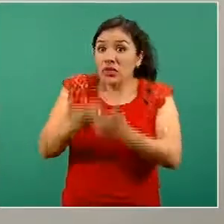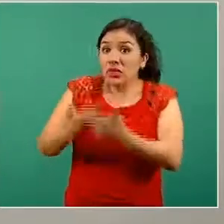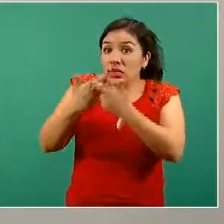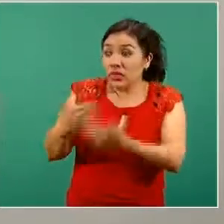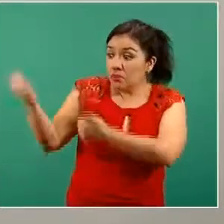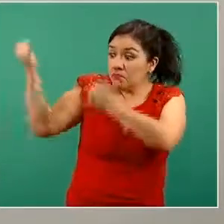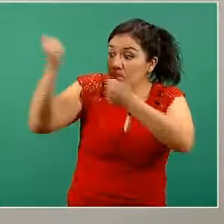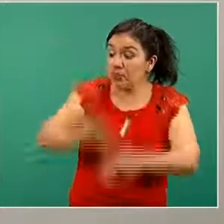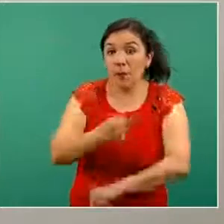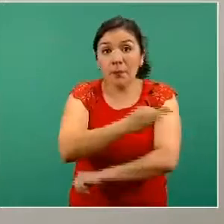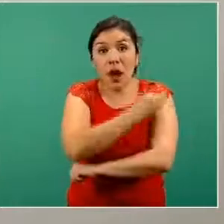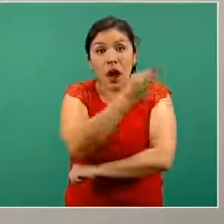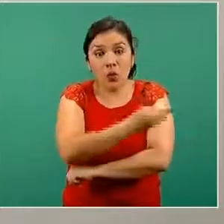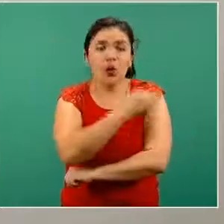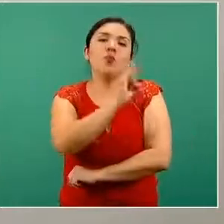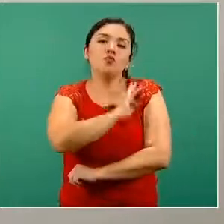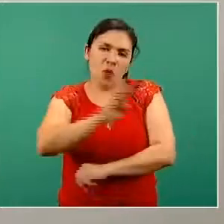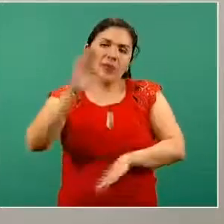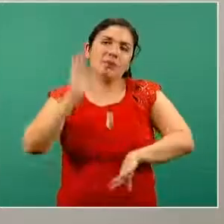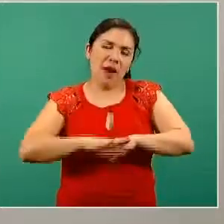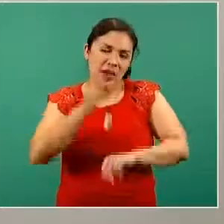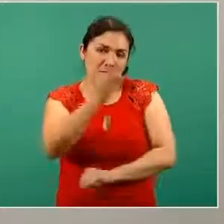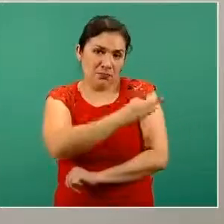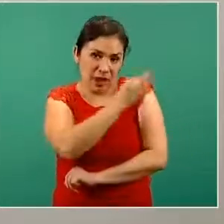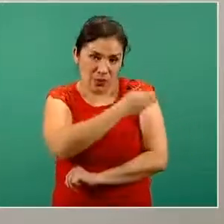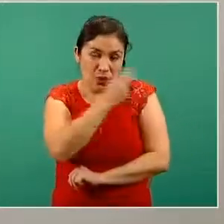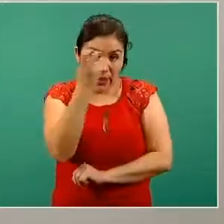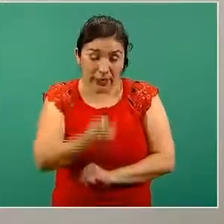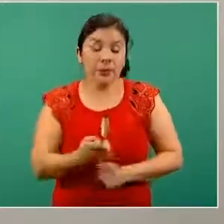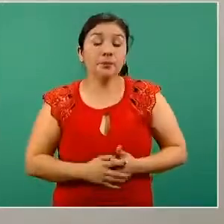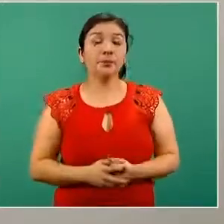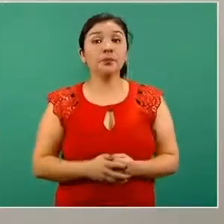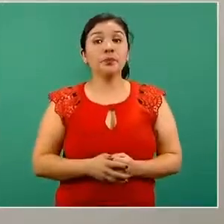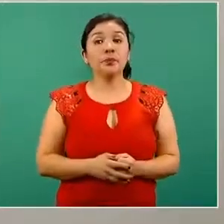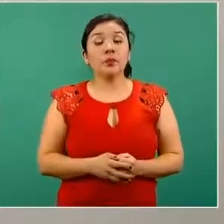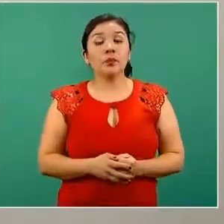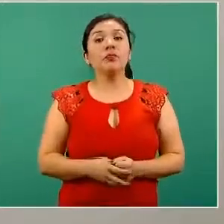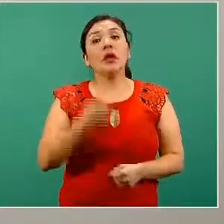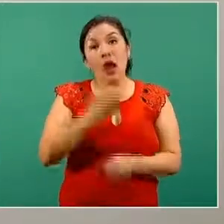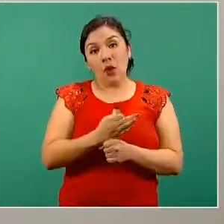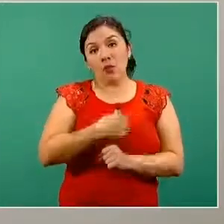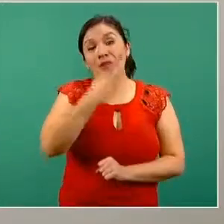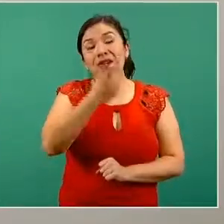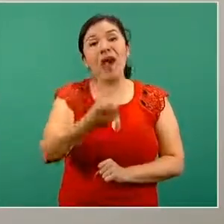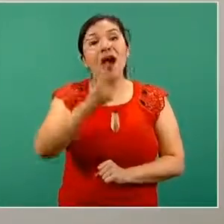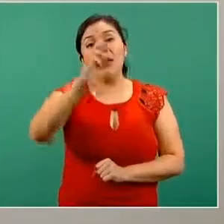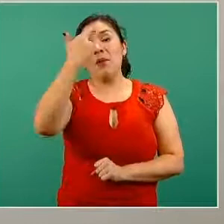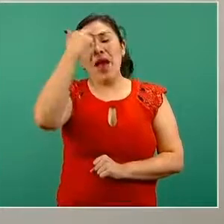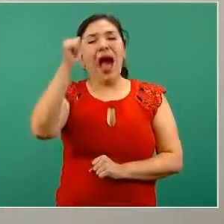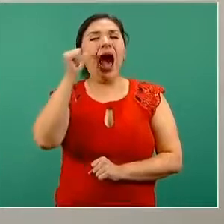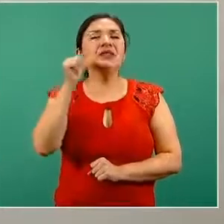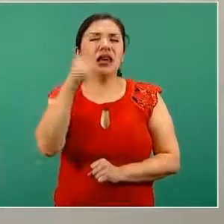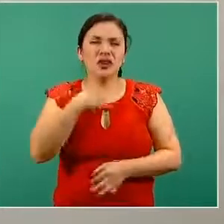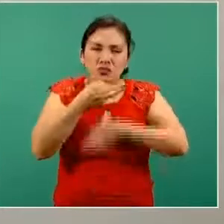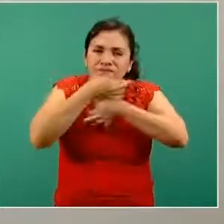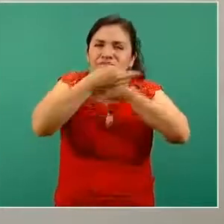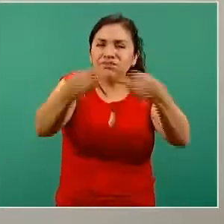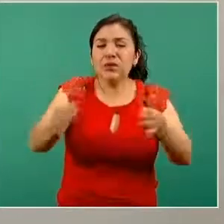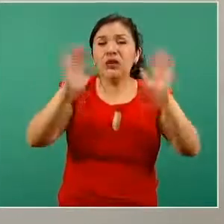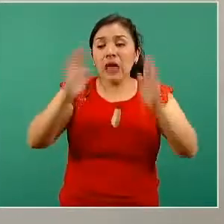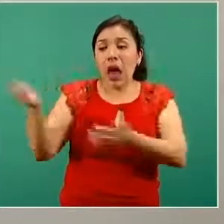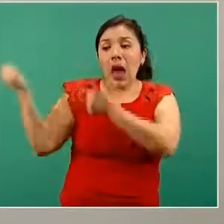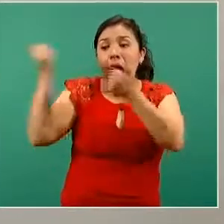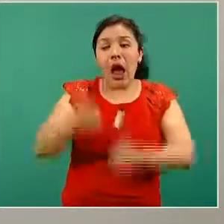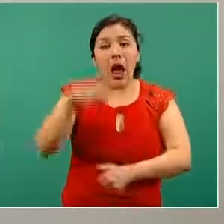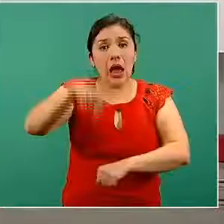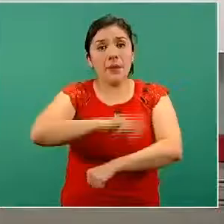dosis de vacuna. De hecho, aquí recordamos, el día de ayer anunciábamos que llegaron al